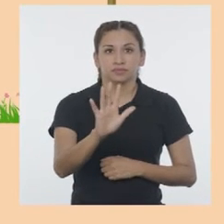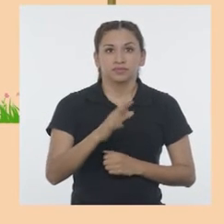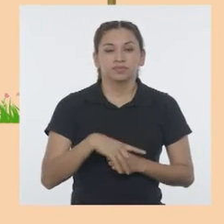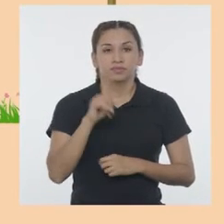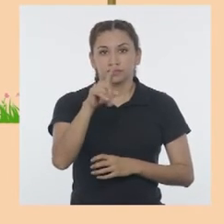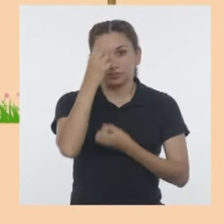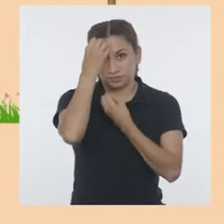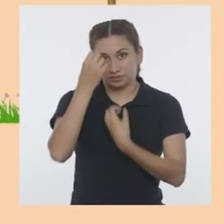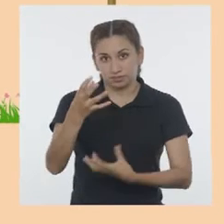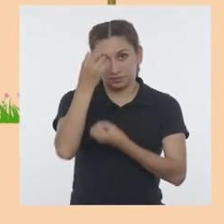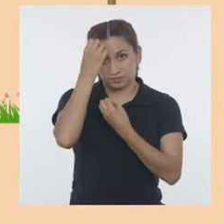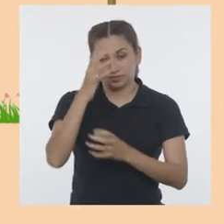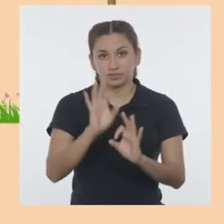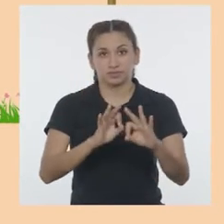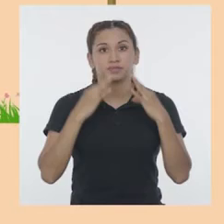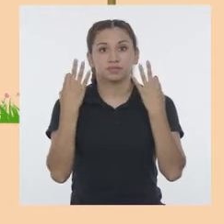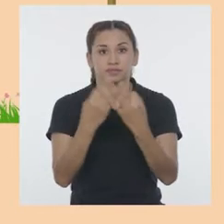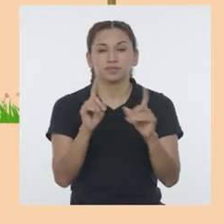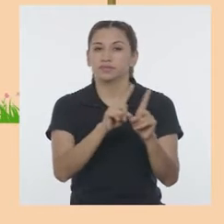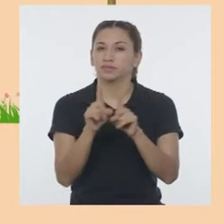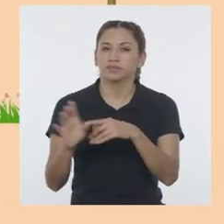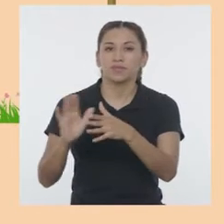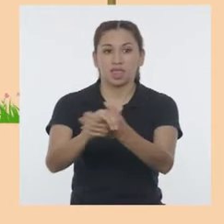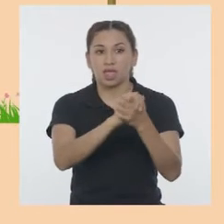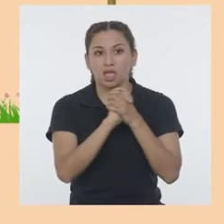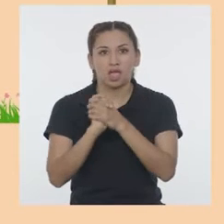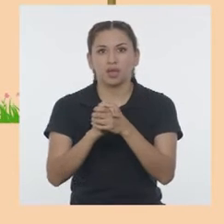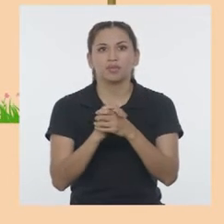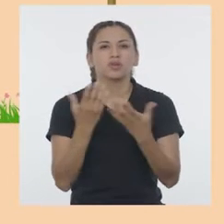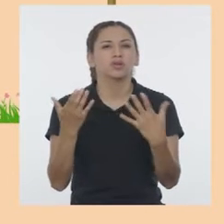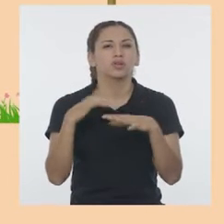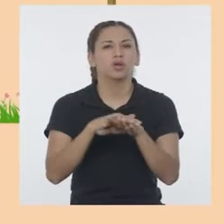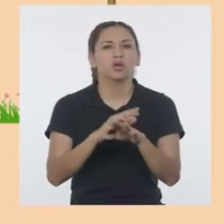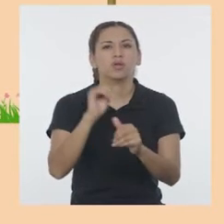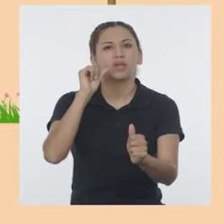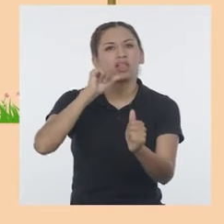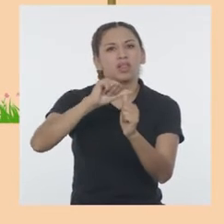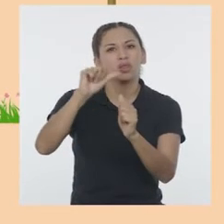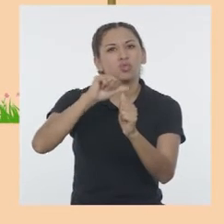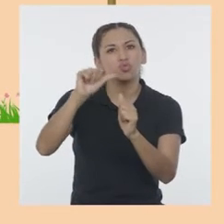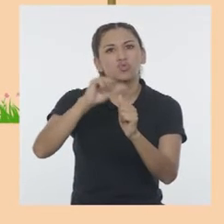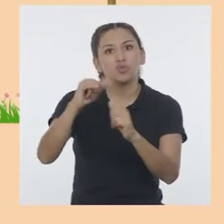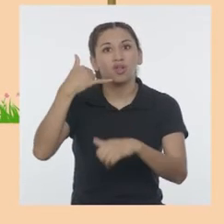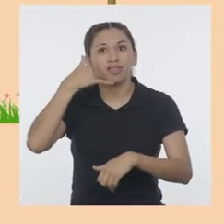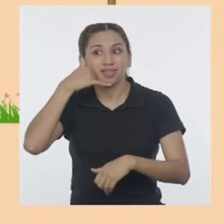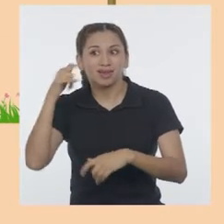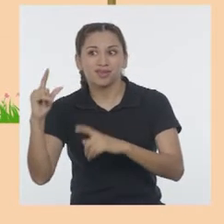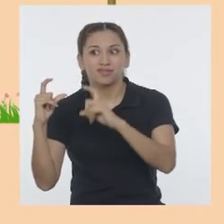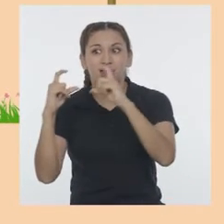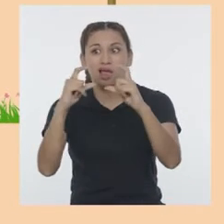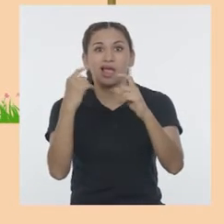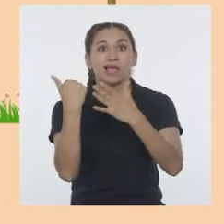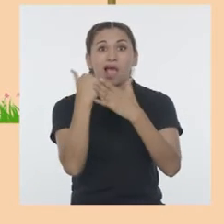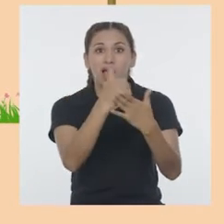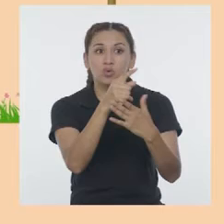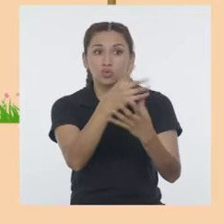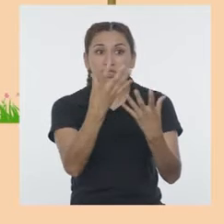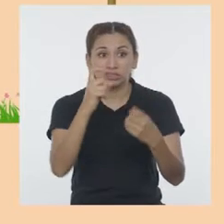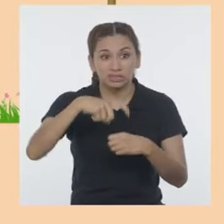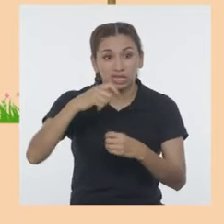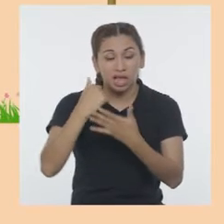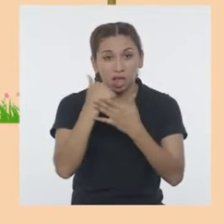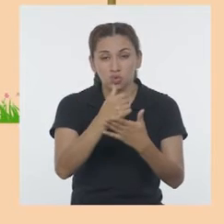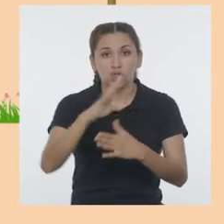5. Informa a tus familiares y amistades sobre los teléfonos de los servicios que atienden casos de